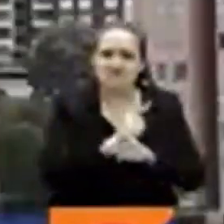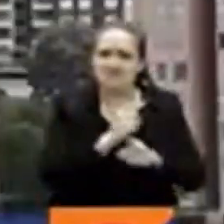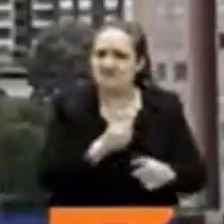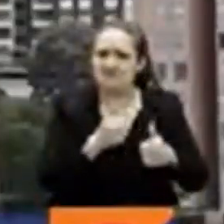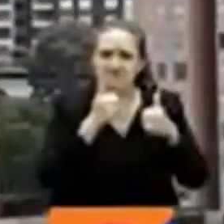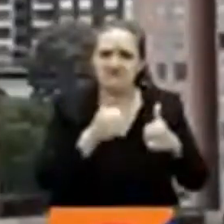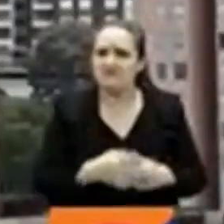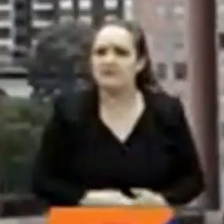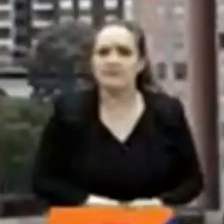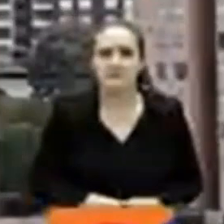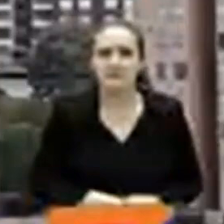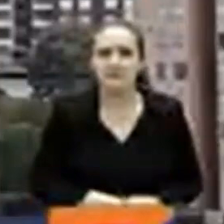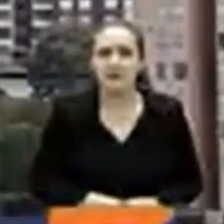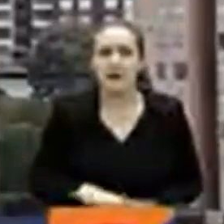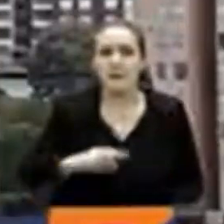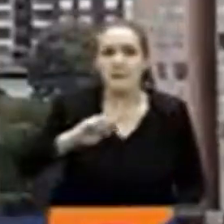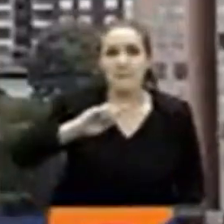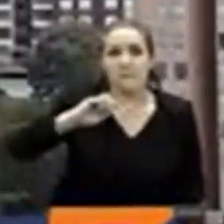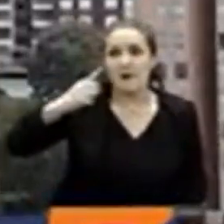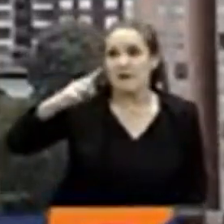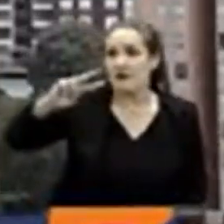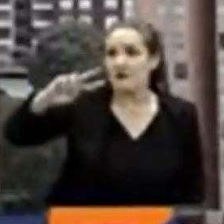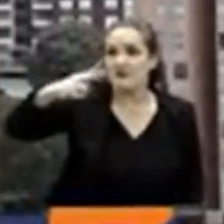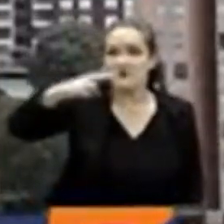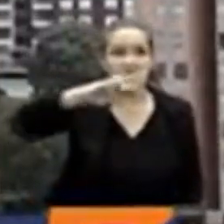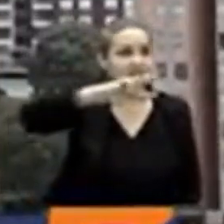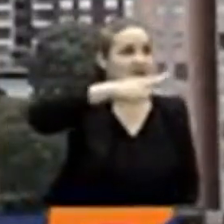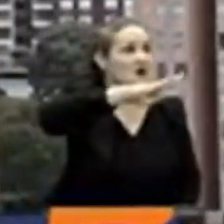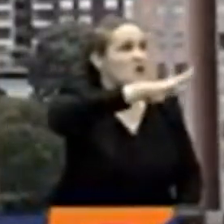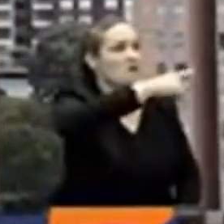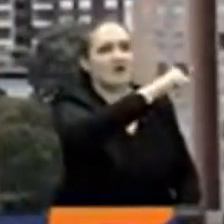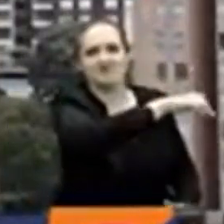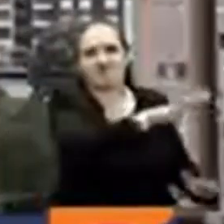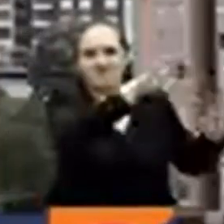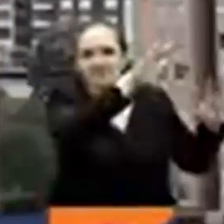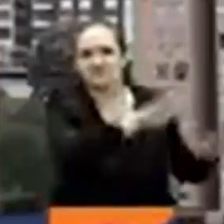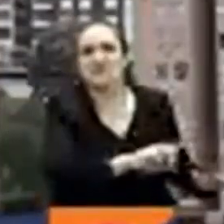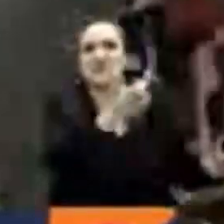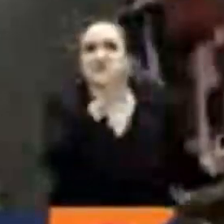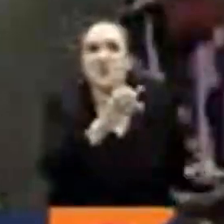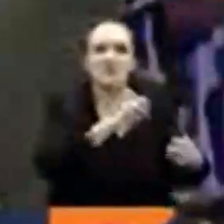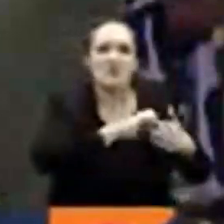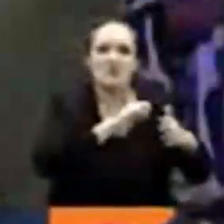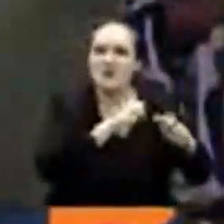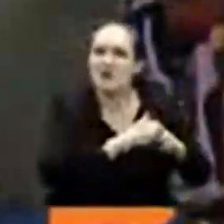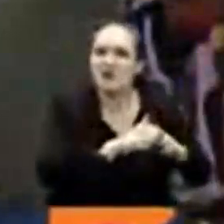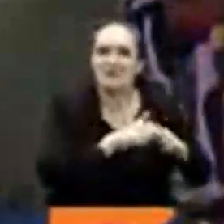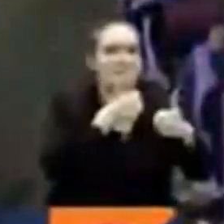proceso. Es el cuarto edificio enfermo derribado en la ciudad por fallas estructurales.